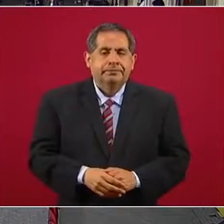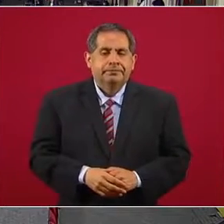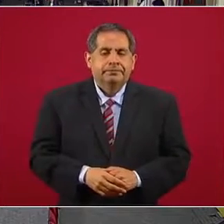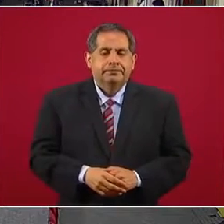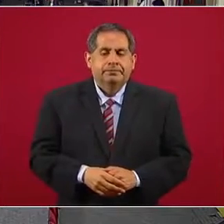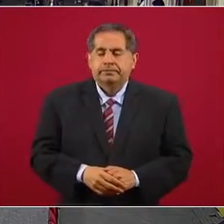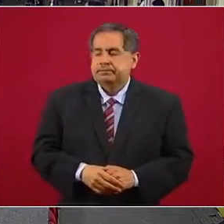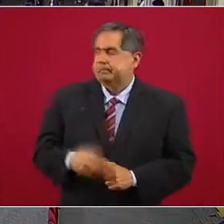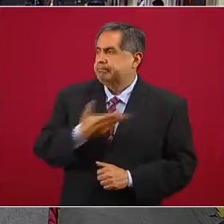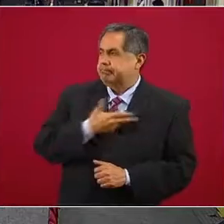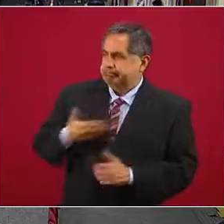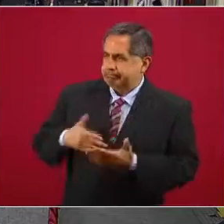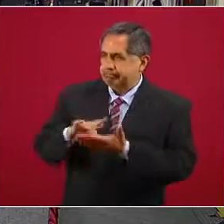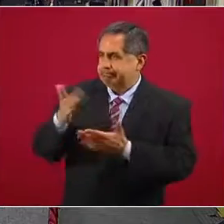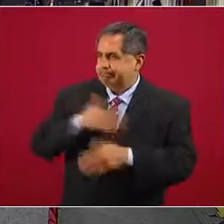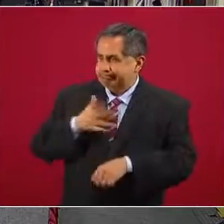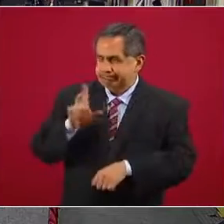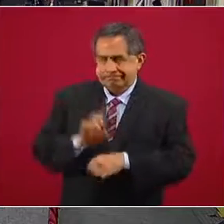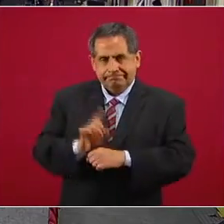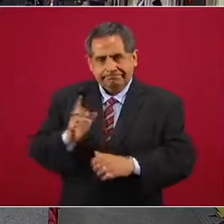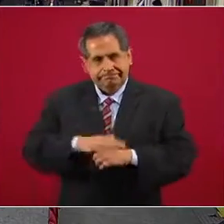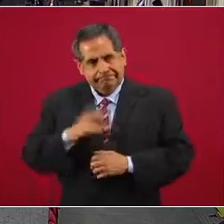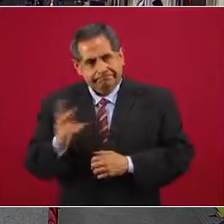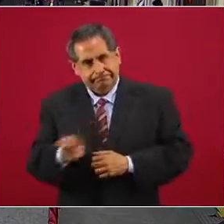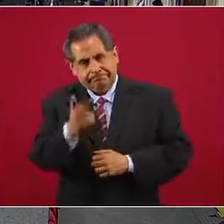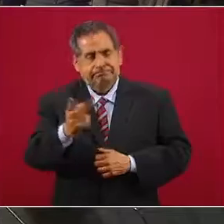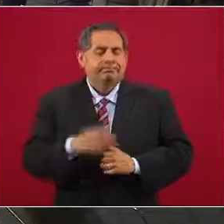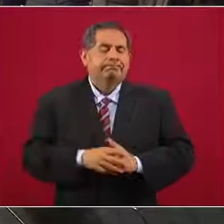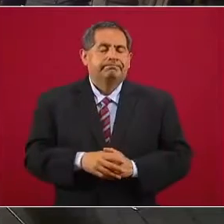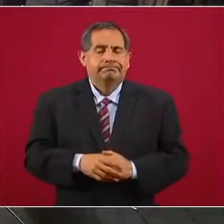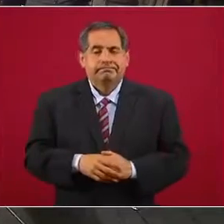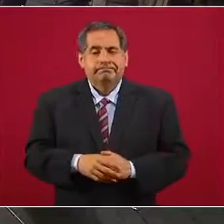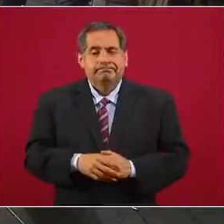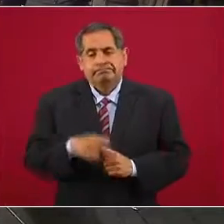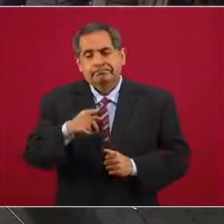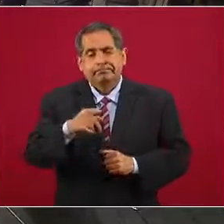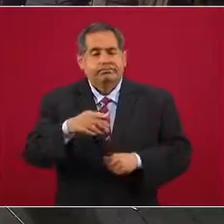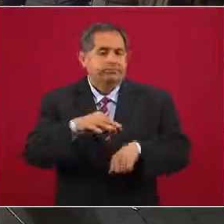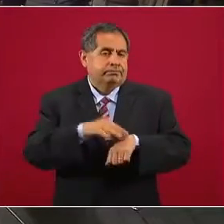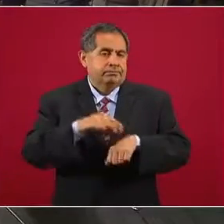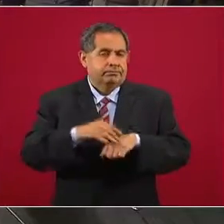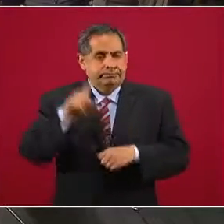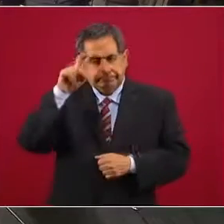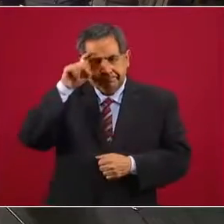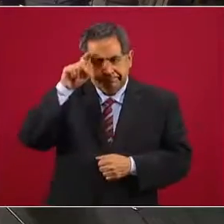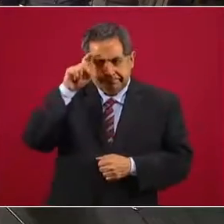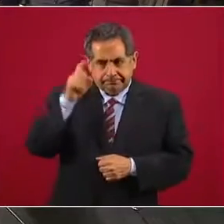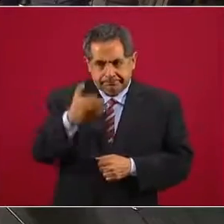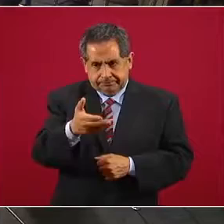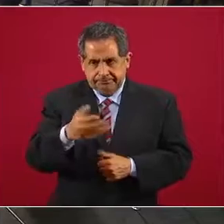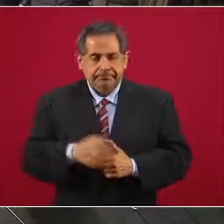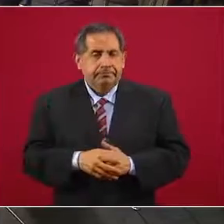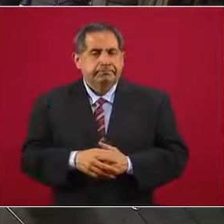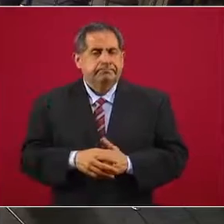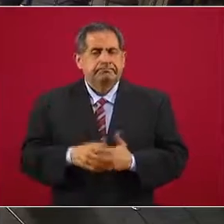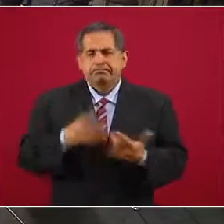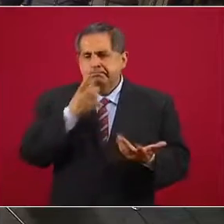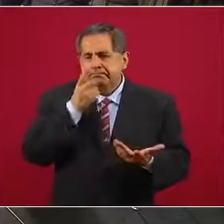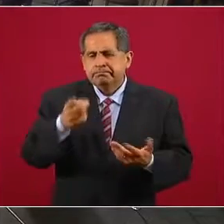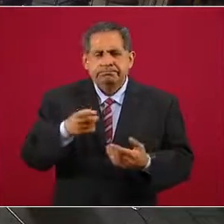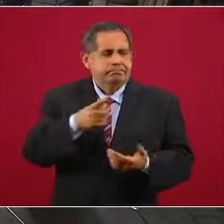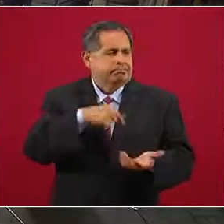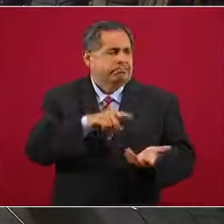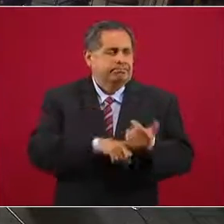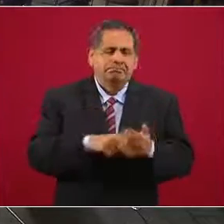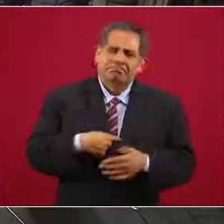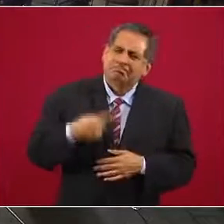Gracias, presidente. Buenos días. Preguntarle, por un lado, al doctor Rappel, qué dice sobre estas acusaciones